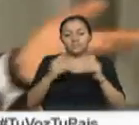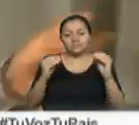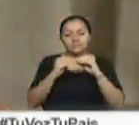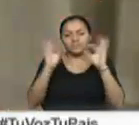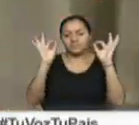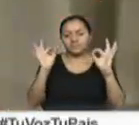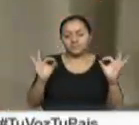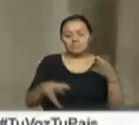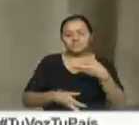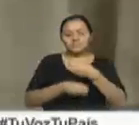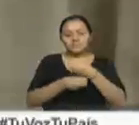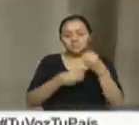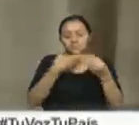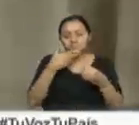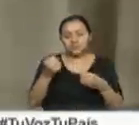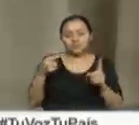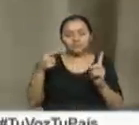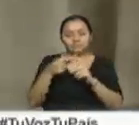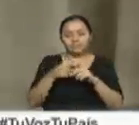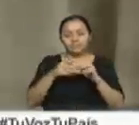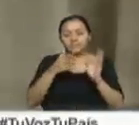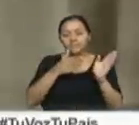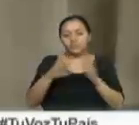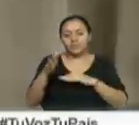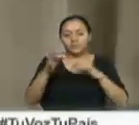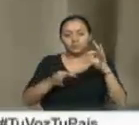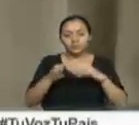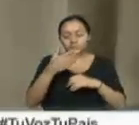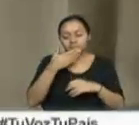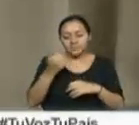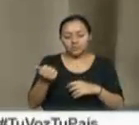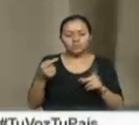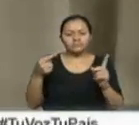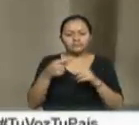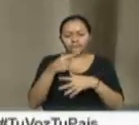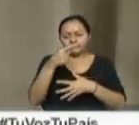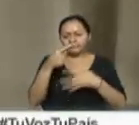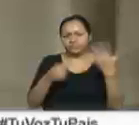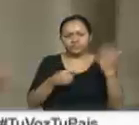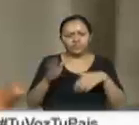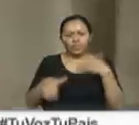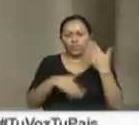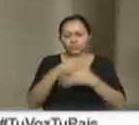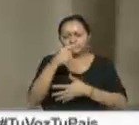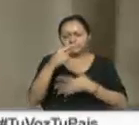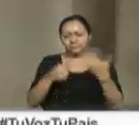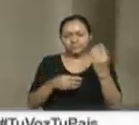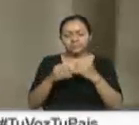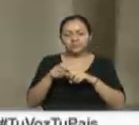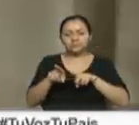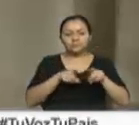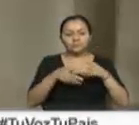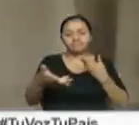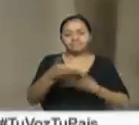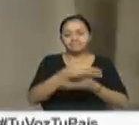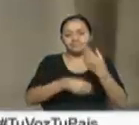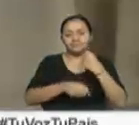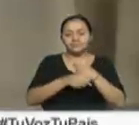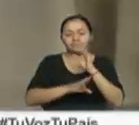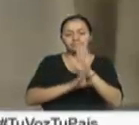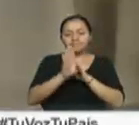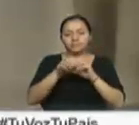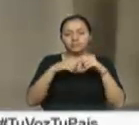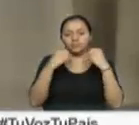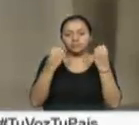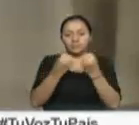energía, seguridad, un mejor sistema de justicia. Y todo esto, pues, genera competitividad sistémica y desarrollo